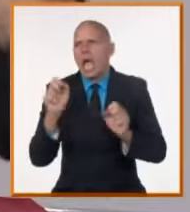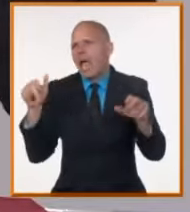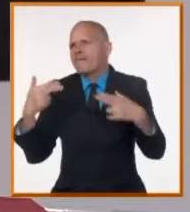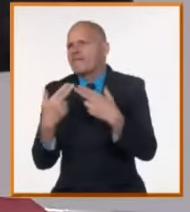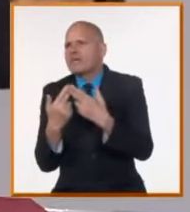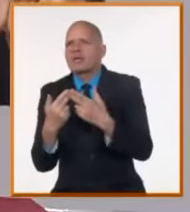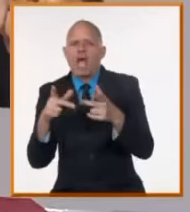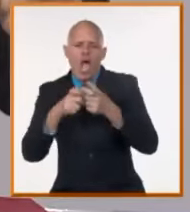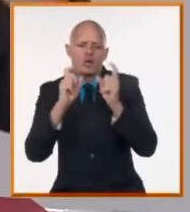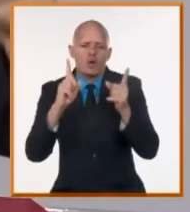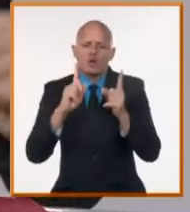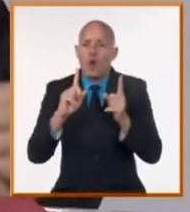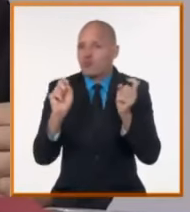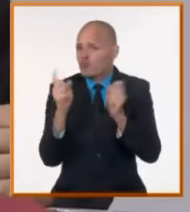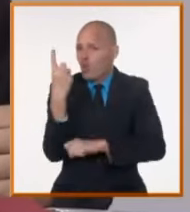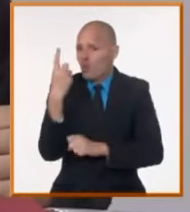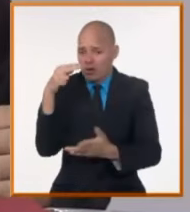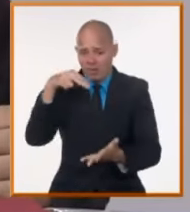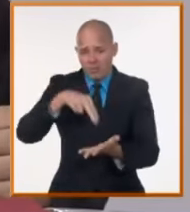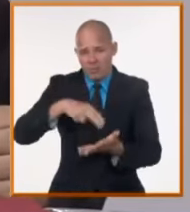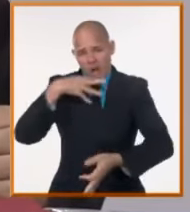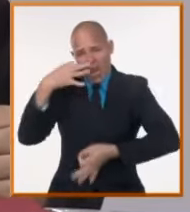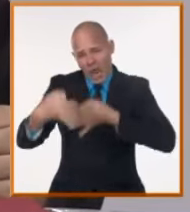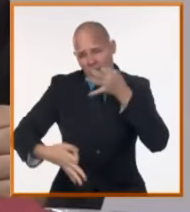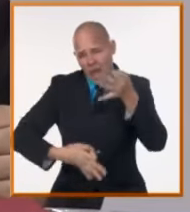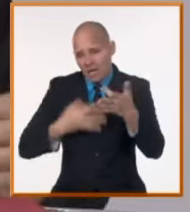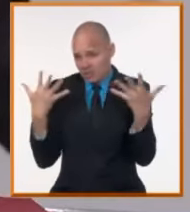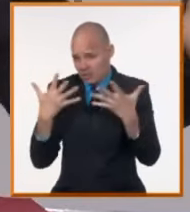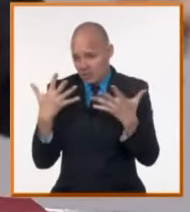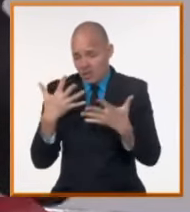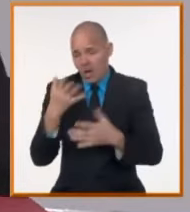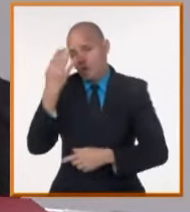mundo y les lleva a la contraria.